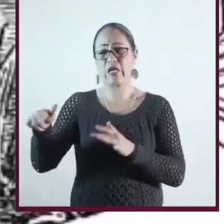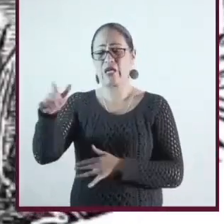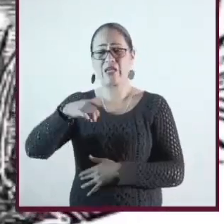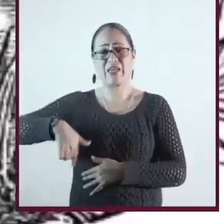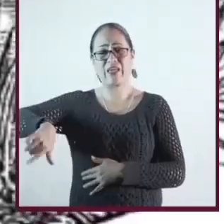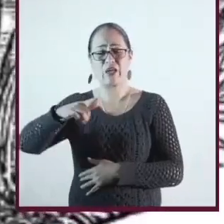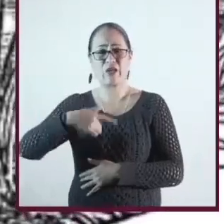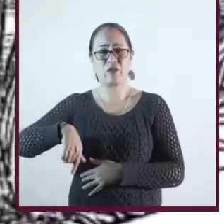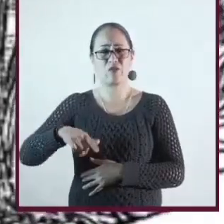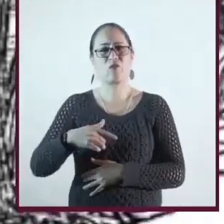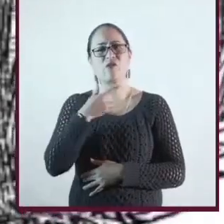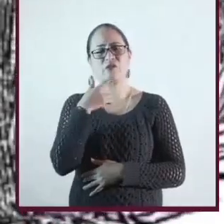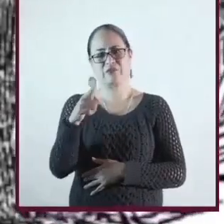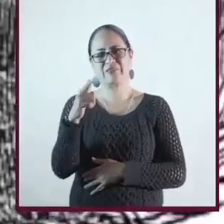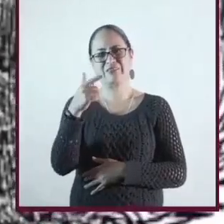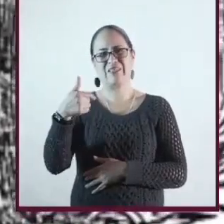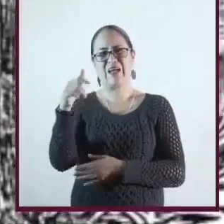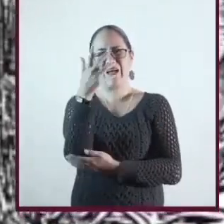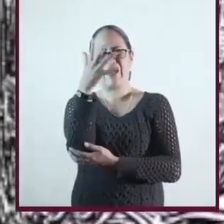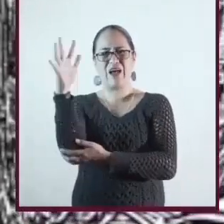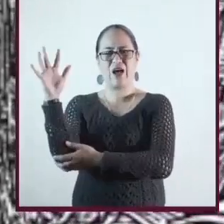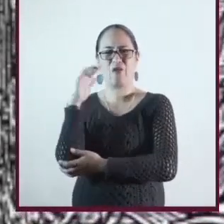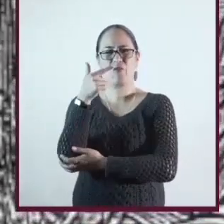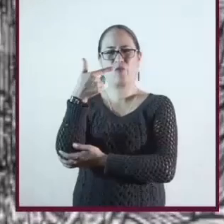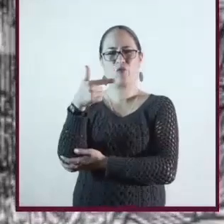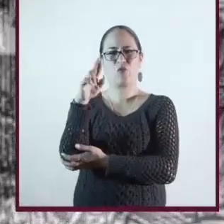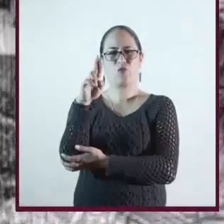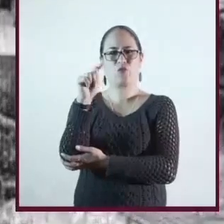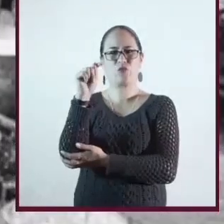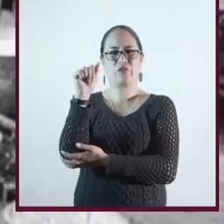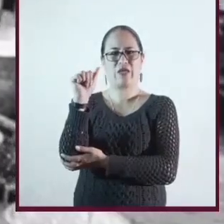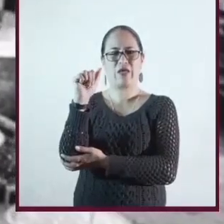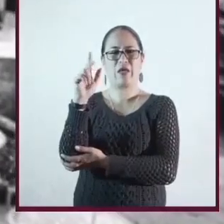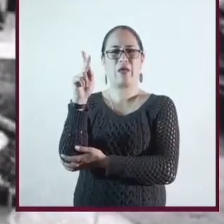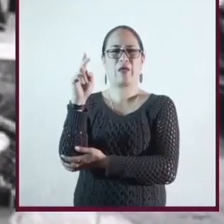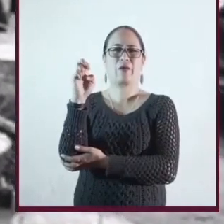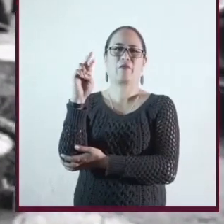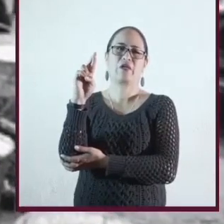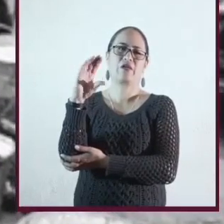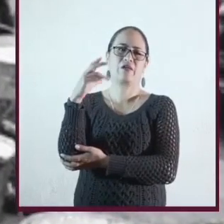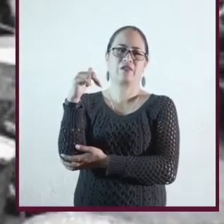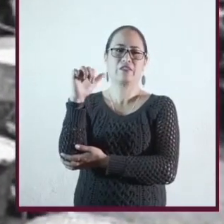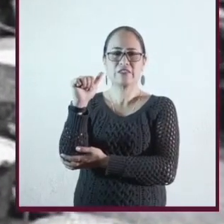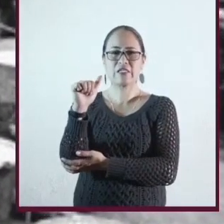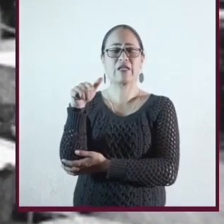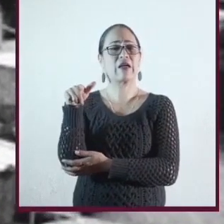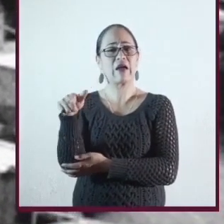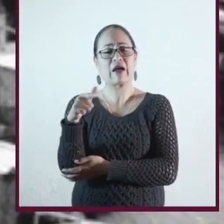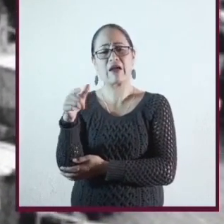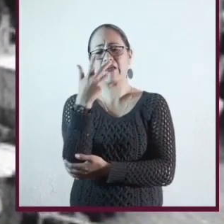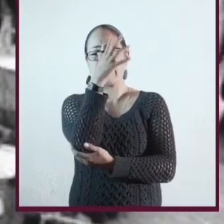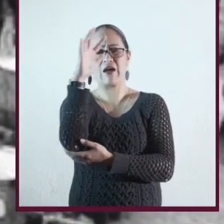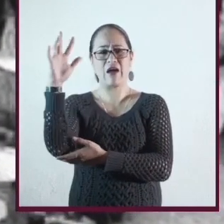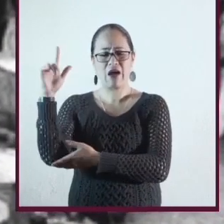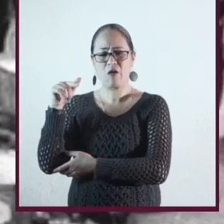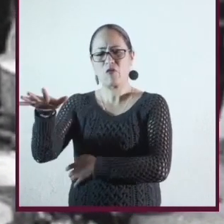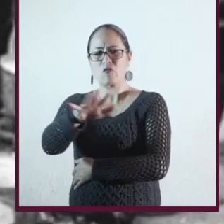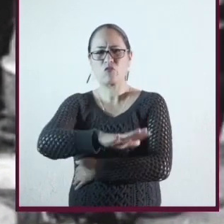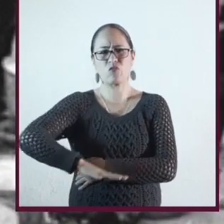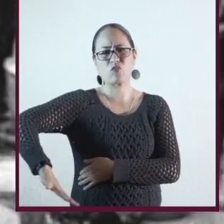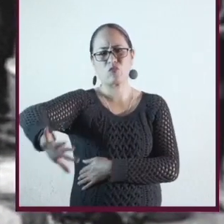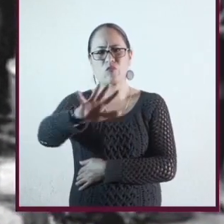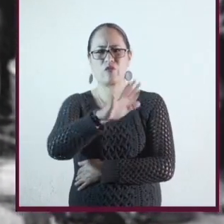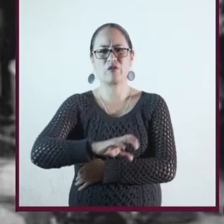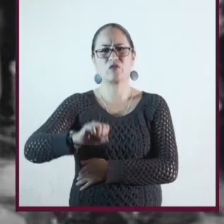la gutapercha, este caucho aislante que fue muy popular en su época. Se cultivaba principalmente en sus colonias del